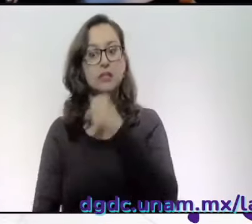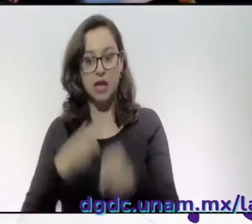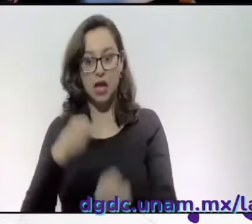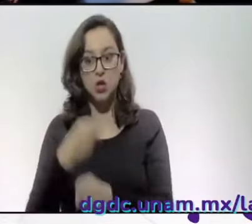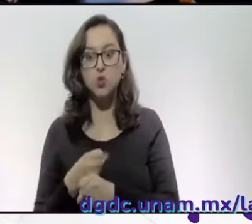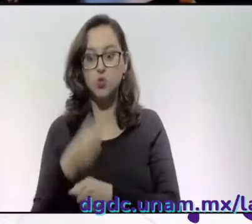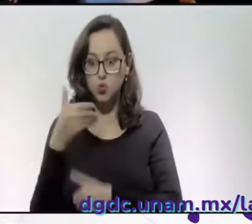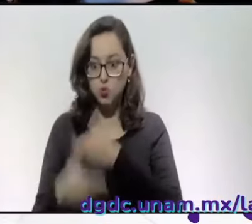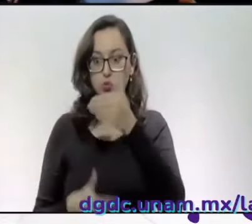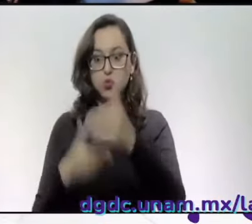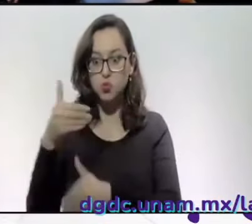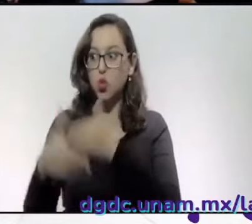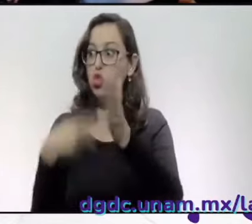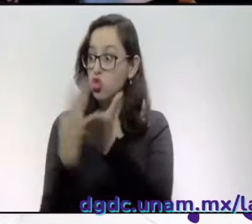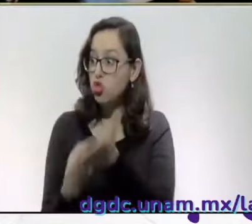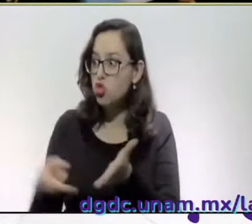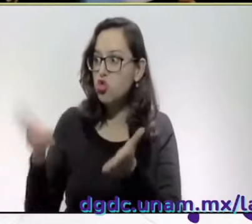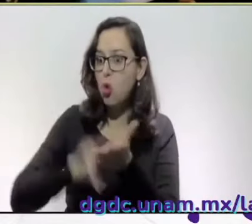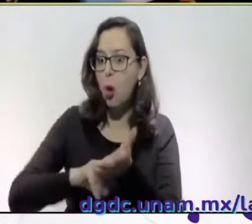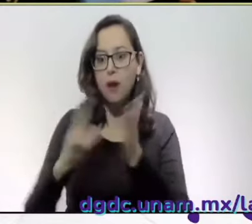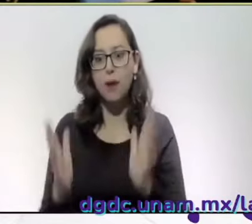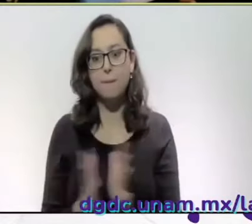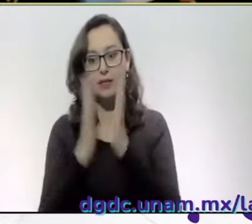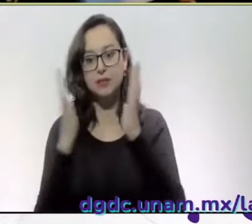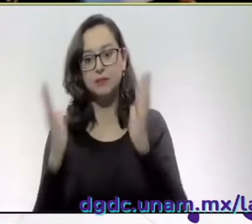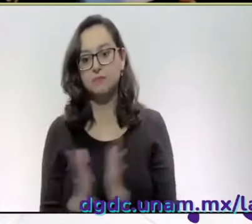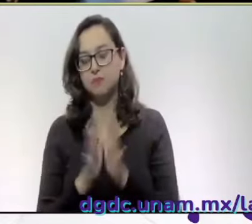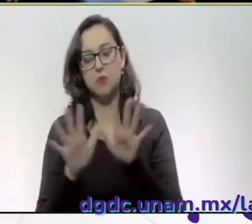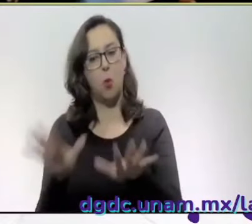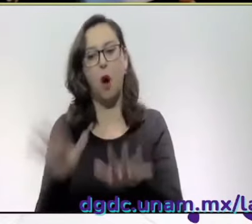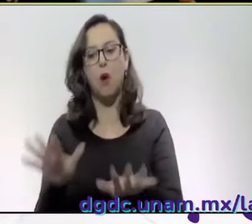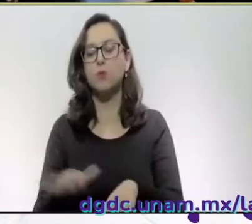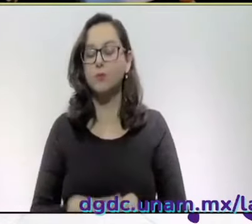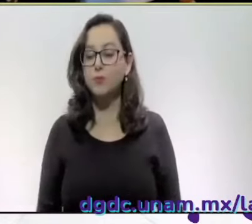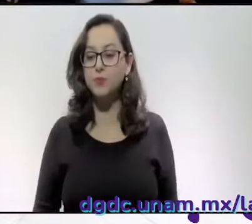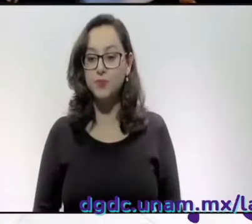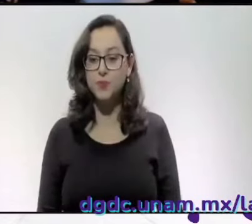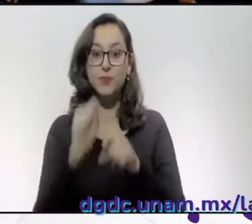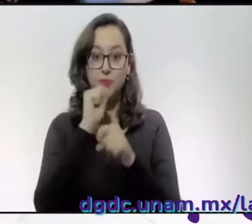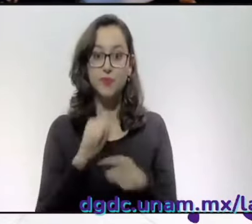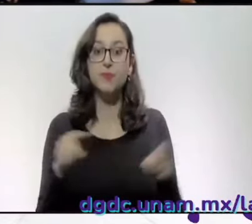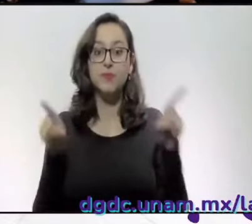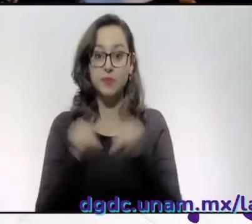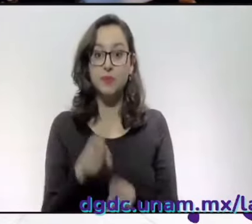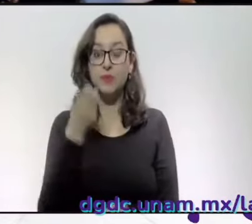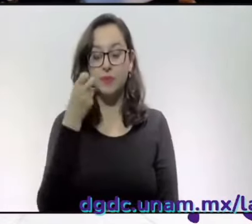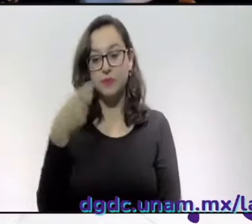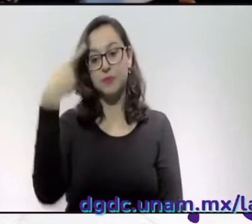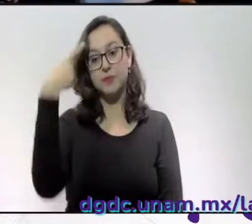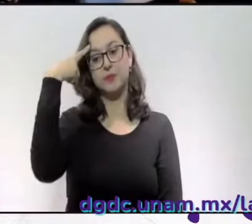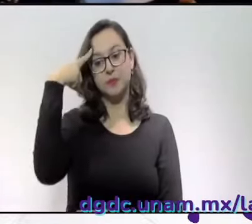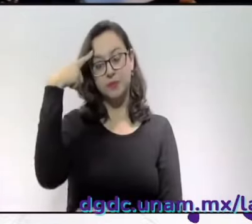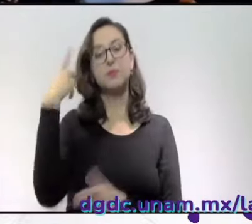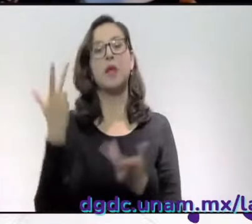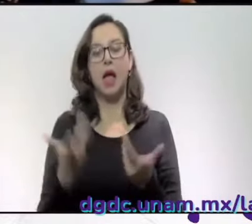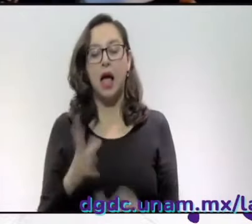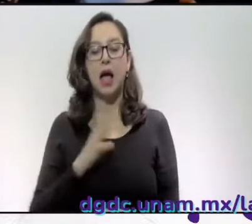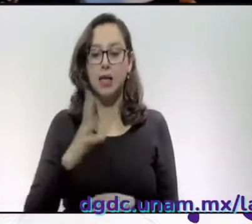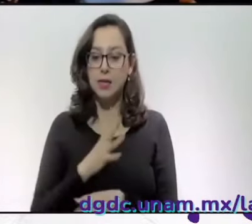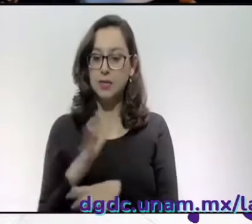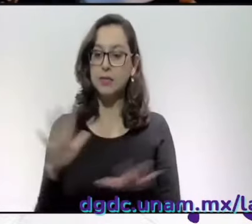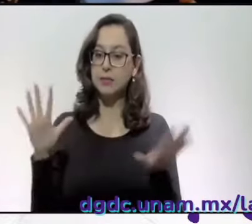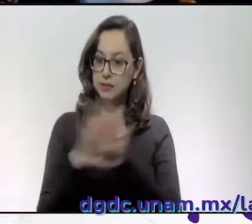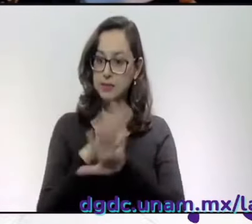parece espectacular. Entonces, claro. Bueno, también hay que tener esa perspectiva de que se está habiendo cambio, lo notamos en